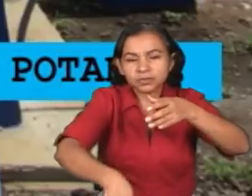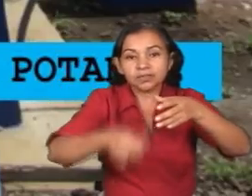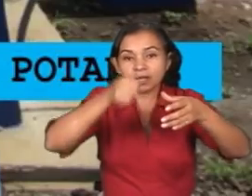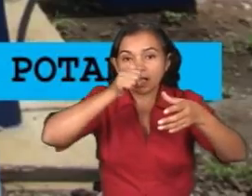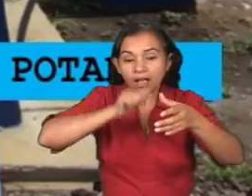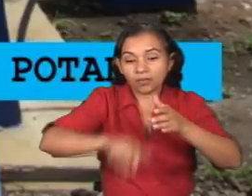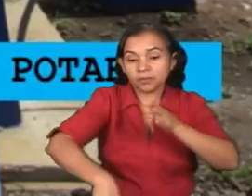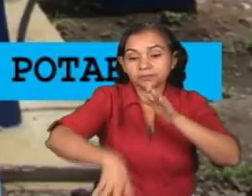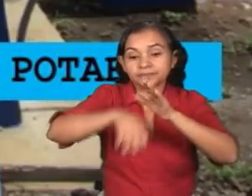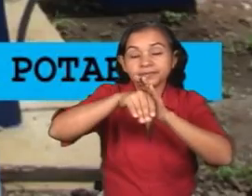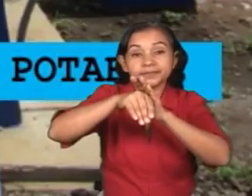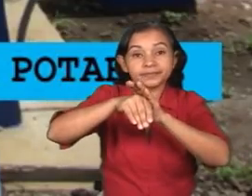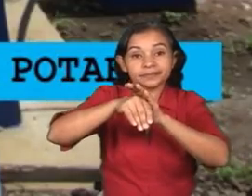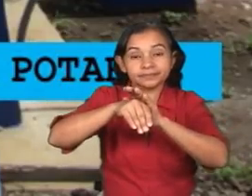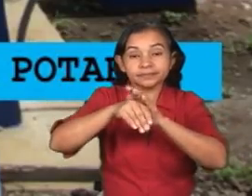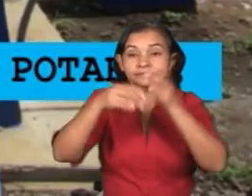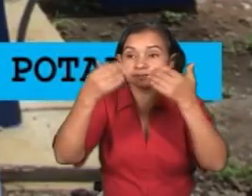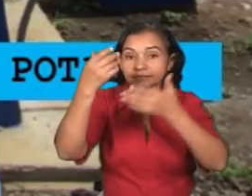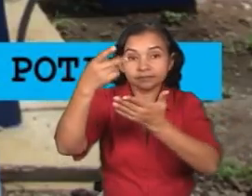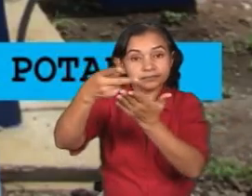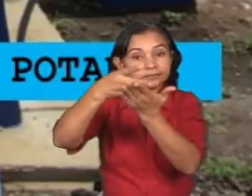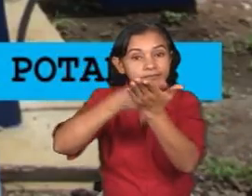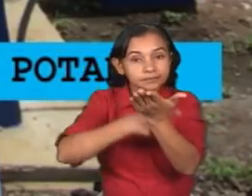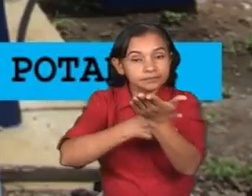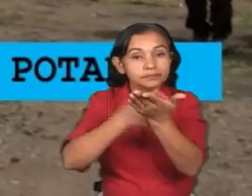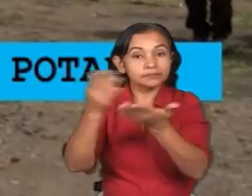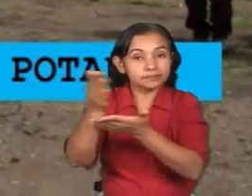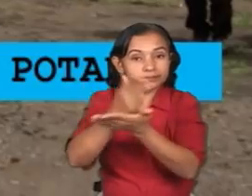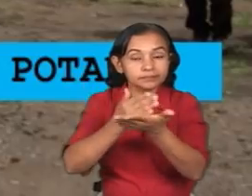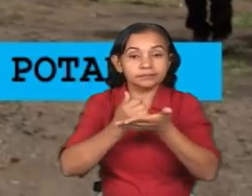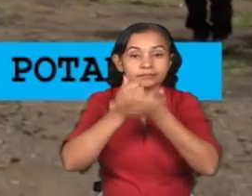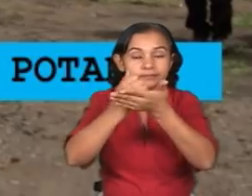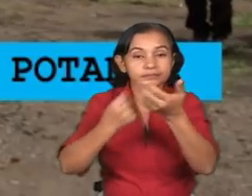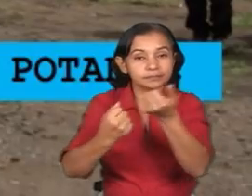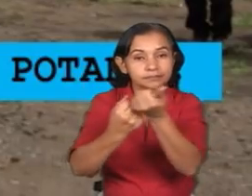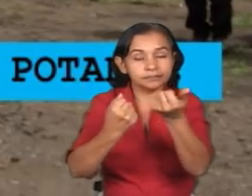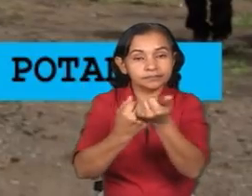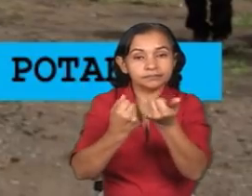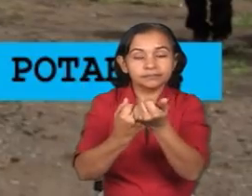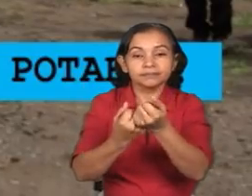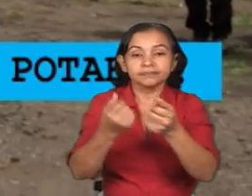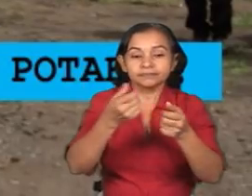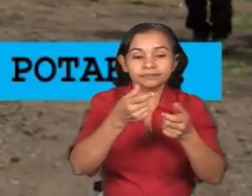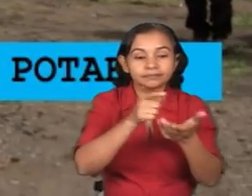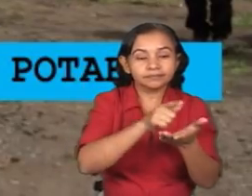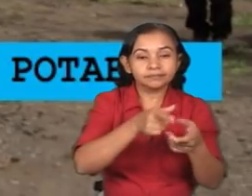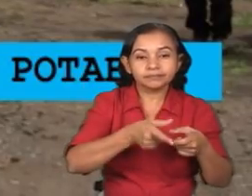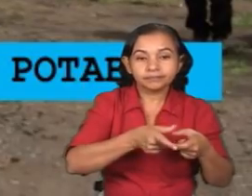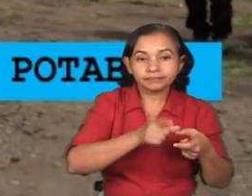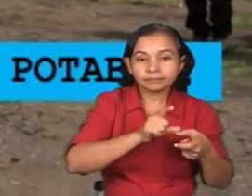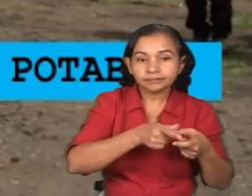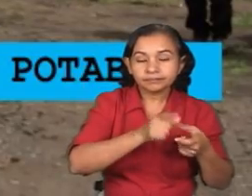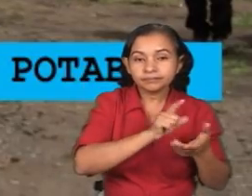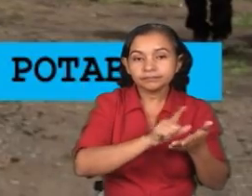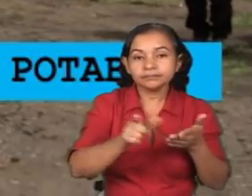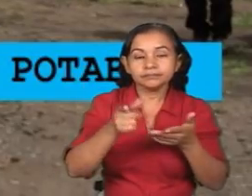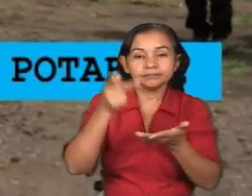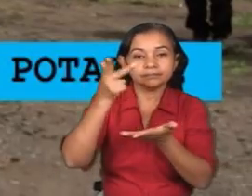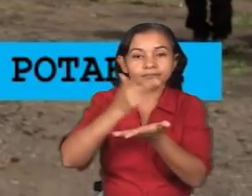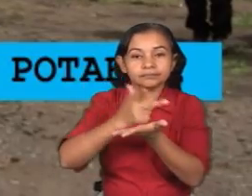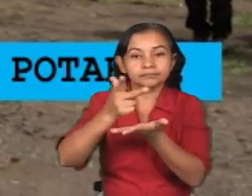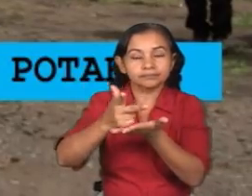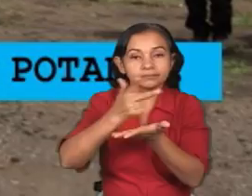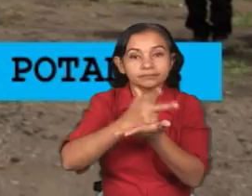integrales que además en muchos casos venimos también complementando con el alcantarillado sanitario. Ahí puedes ver el caso de Chichigalpa, un